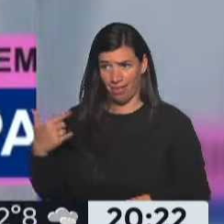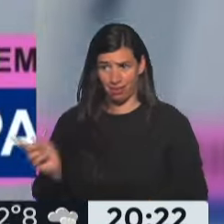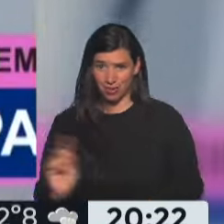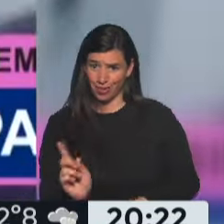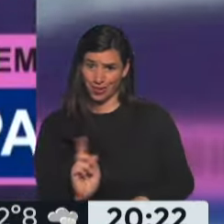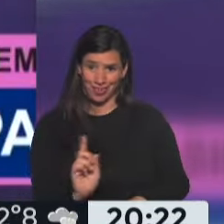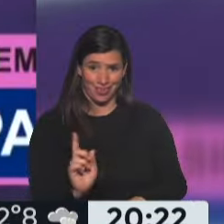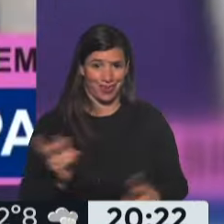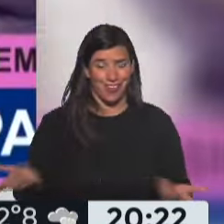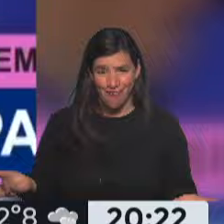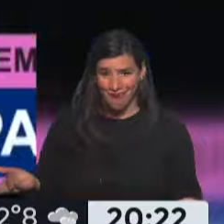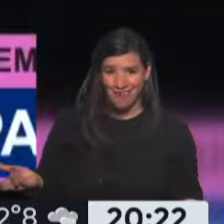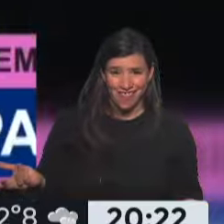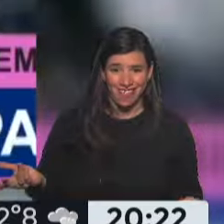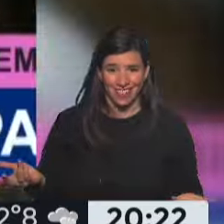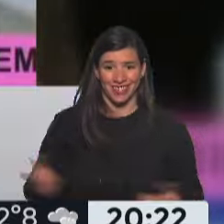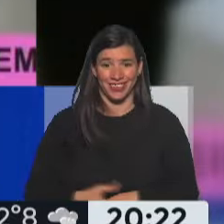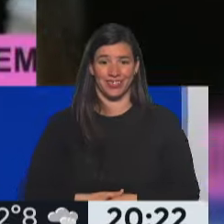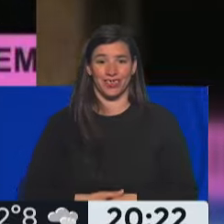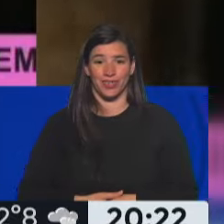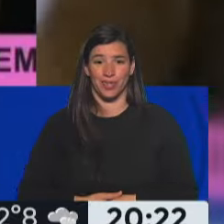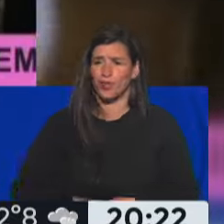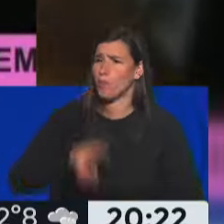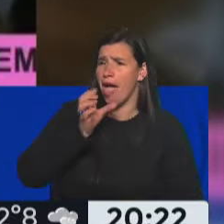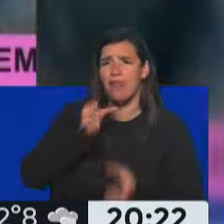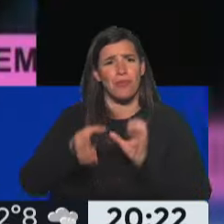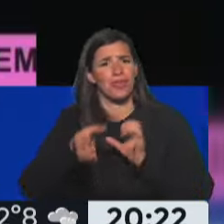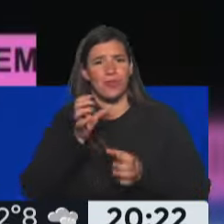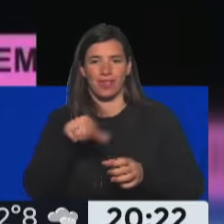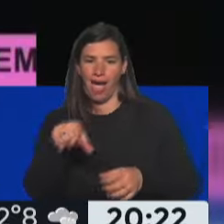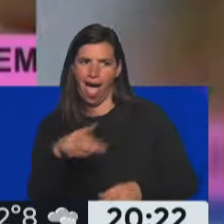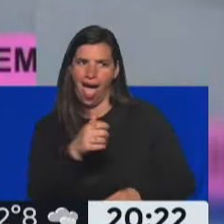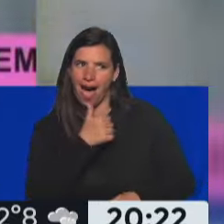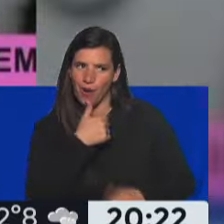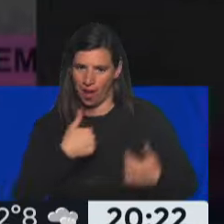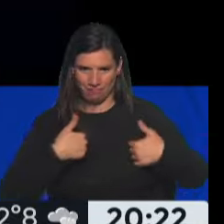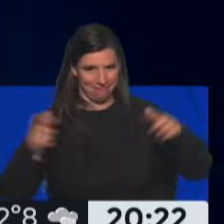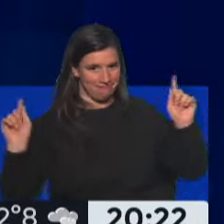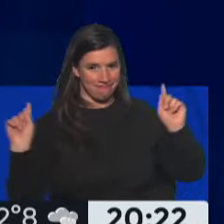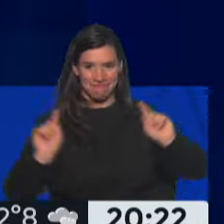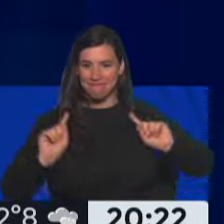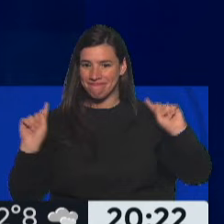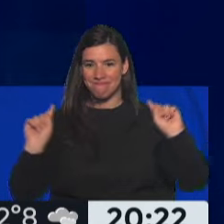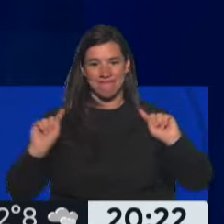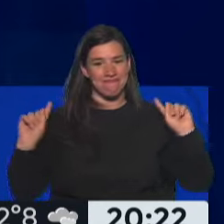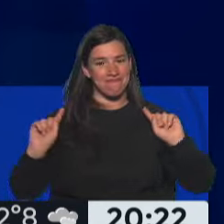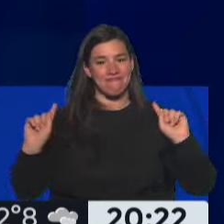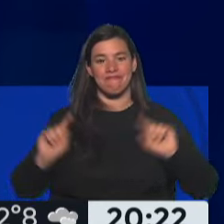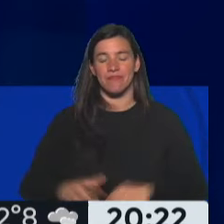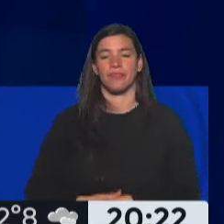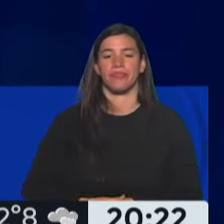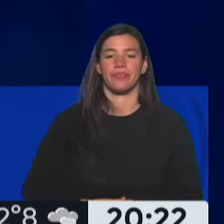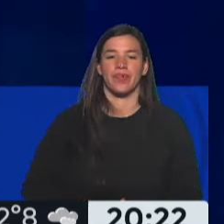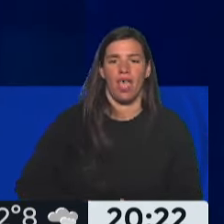Pima, no comemos, tomamos. El agua mineral no es mía, ¿eh? El agua mineral no es mía. La denuncia contra el conductor de